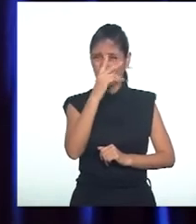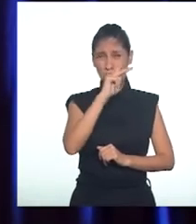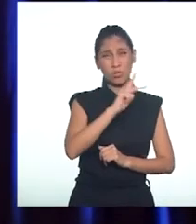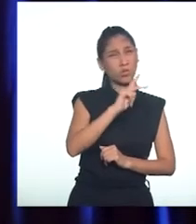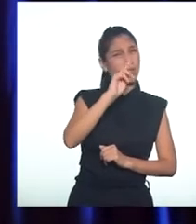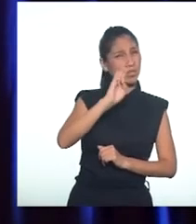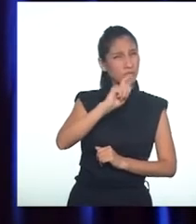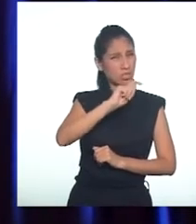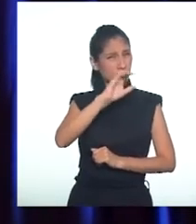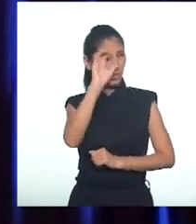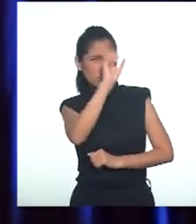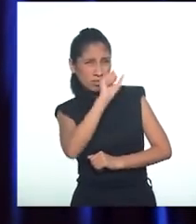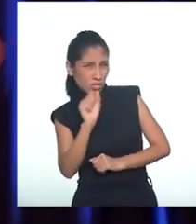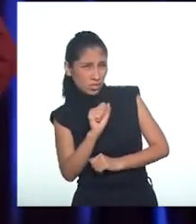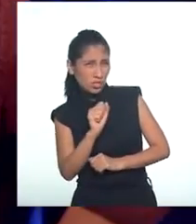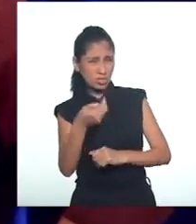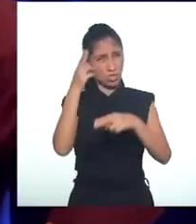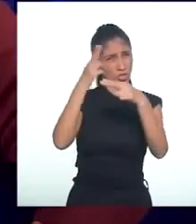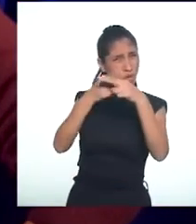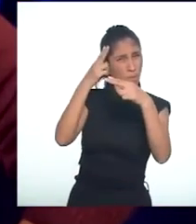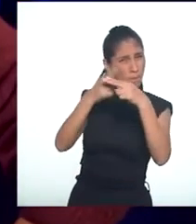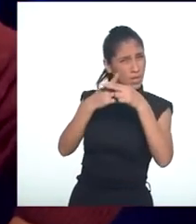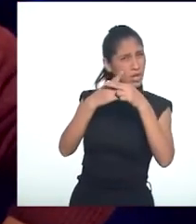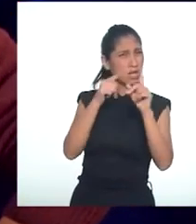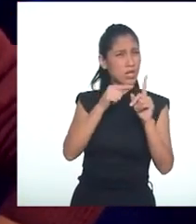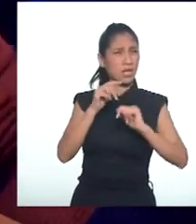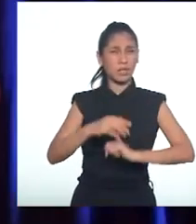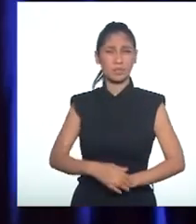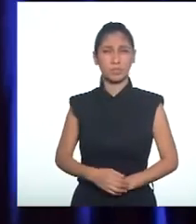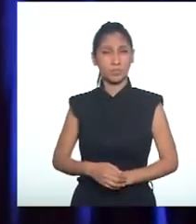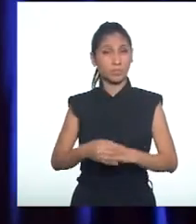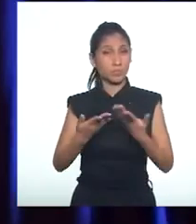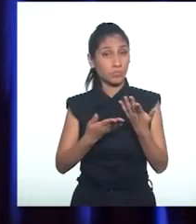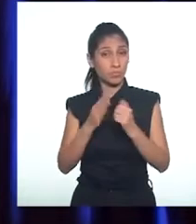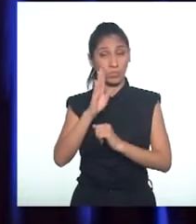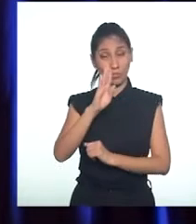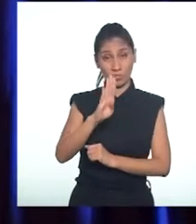aquí. Y se llama